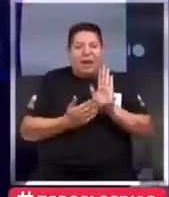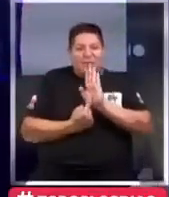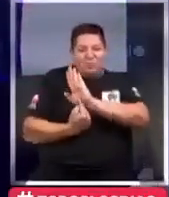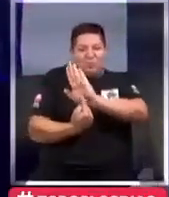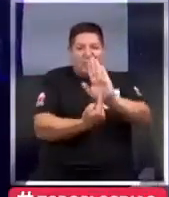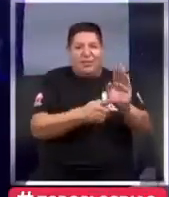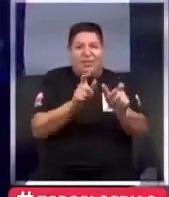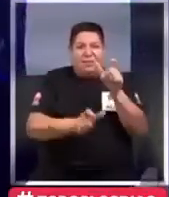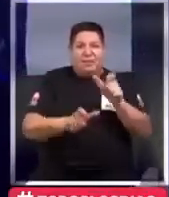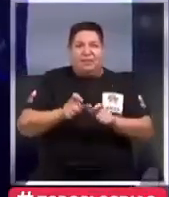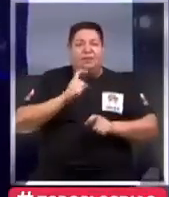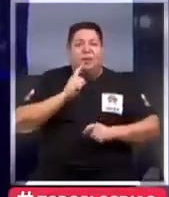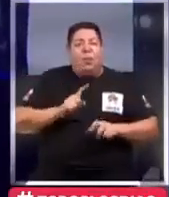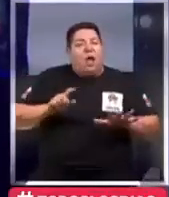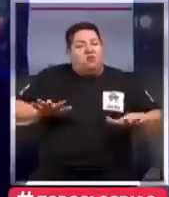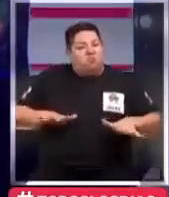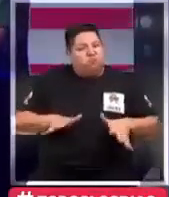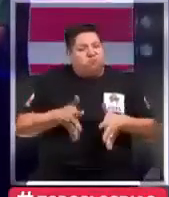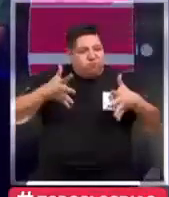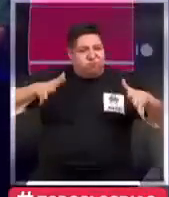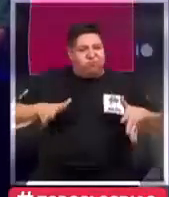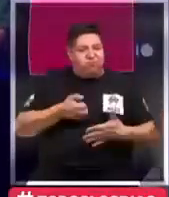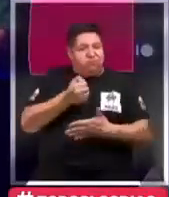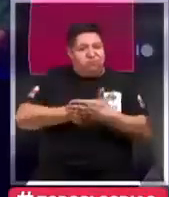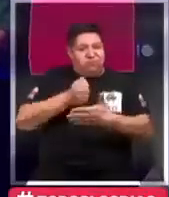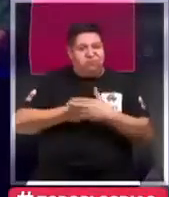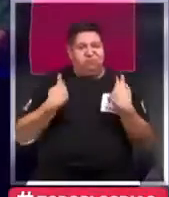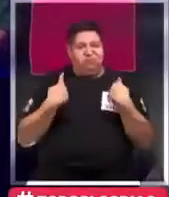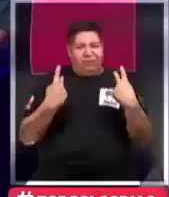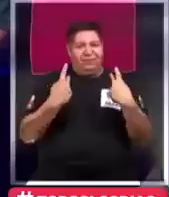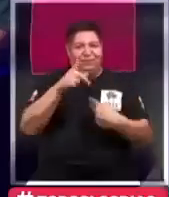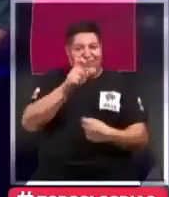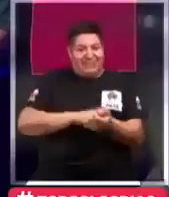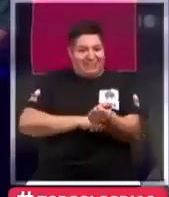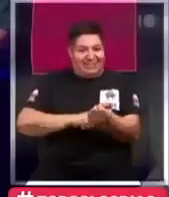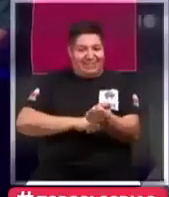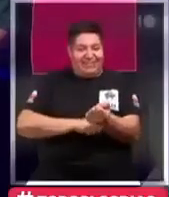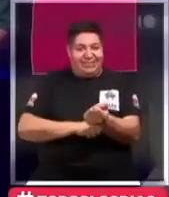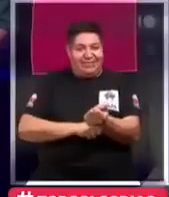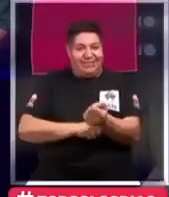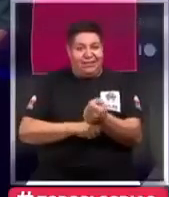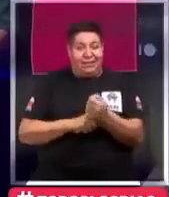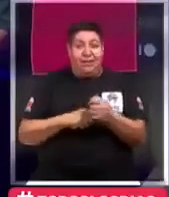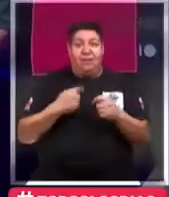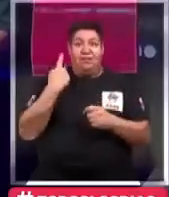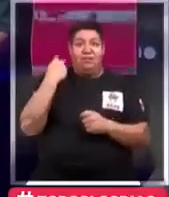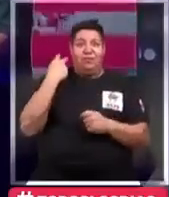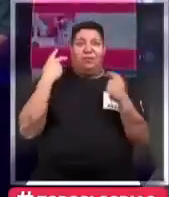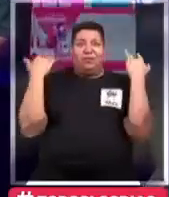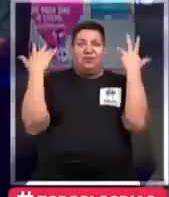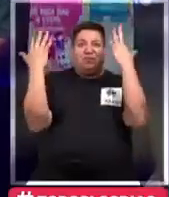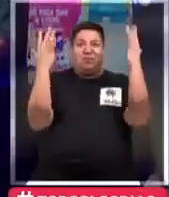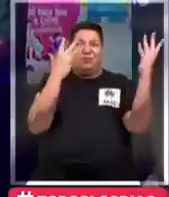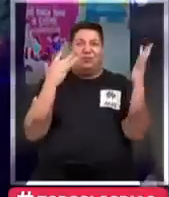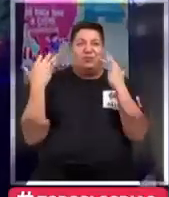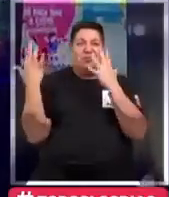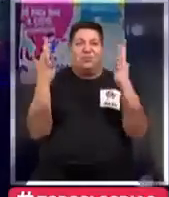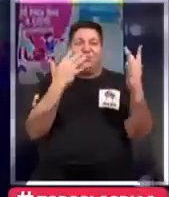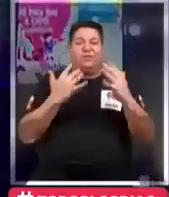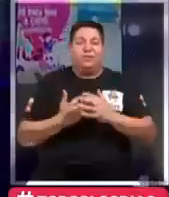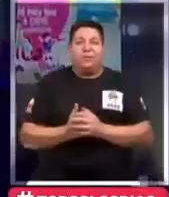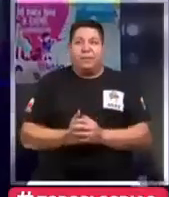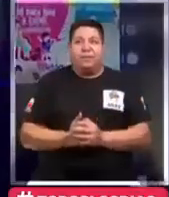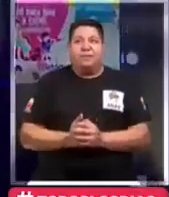público el esfuerzo, la garra y lo guerrera que eres. Ven. Y el aplauso brota súper espontáneo del público.